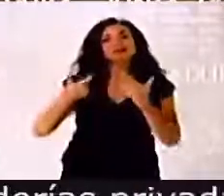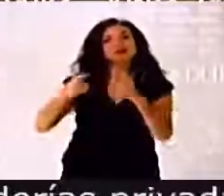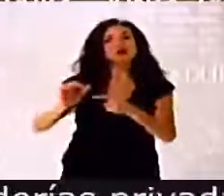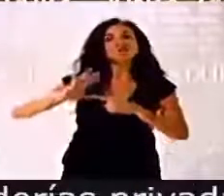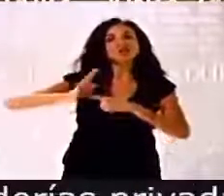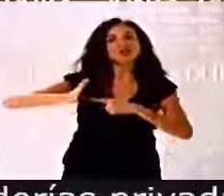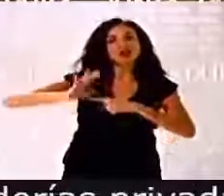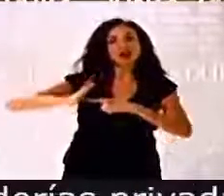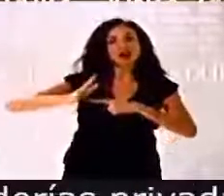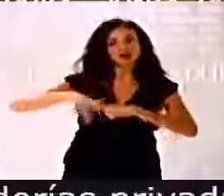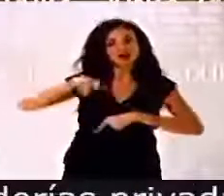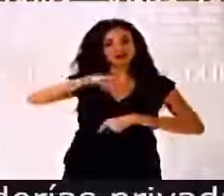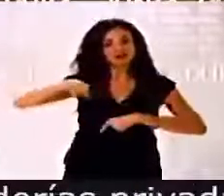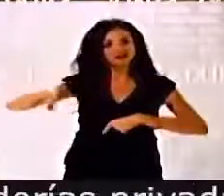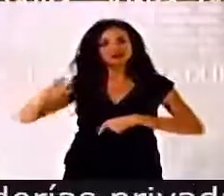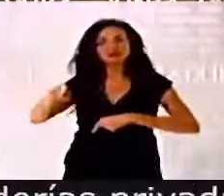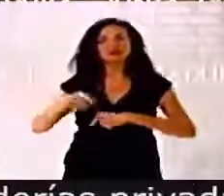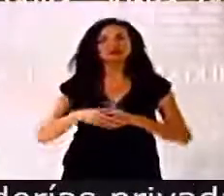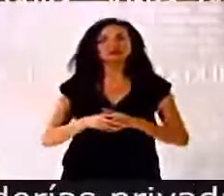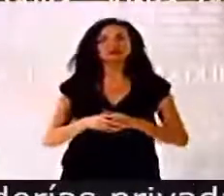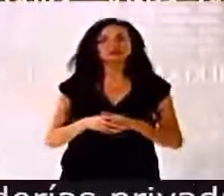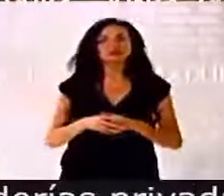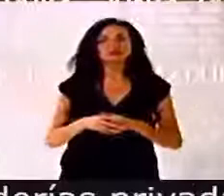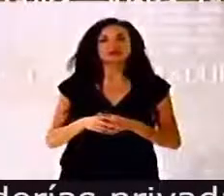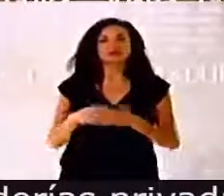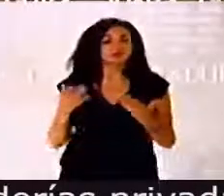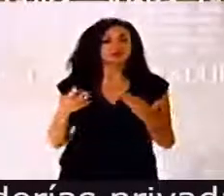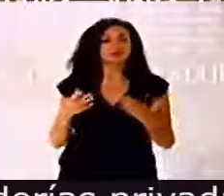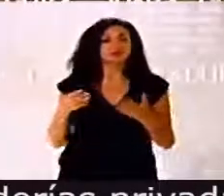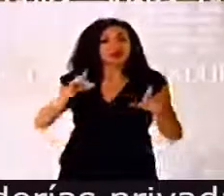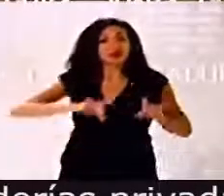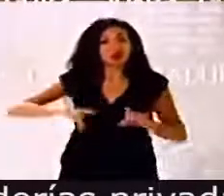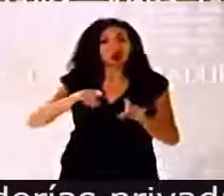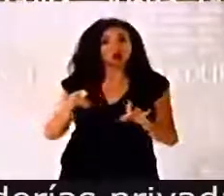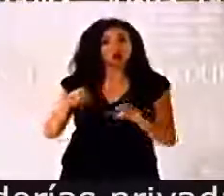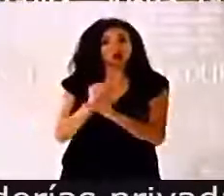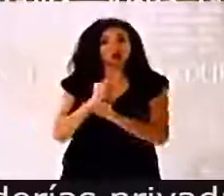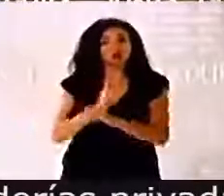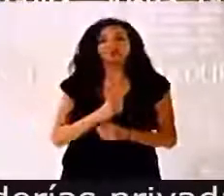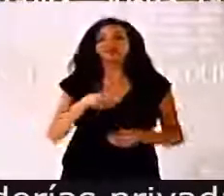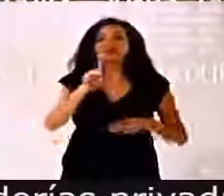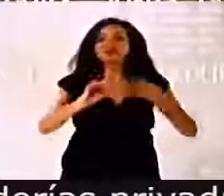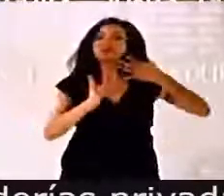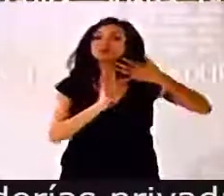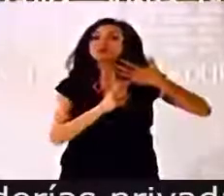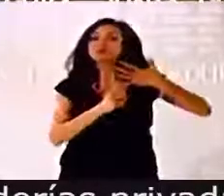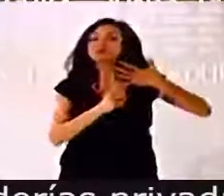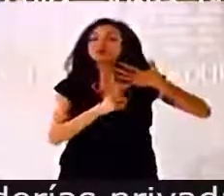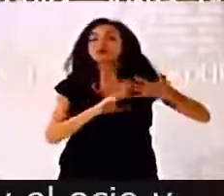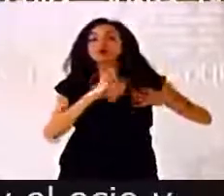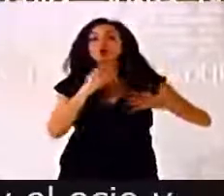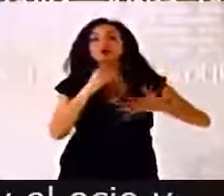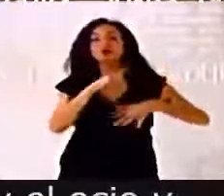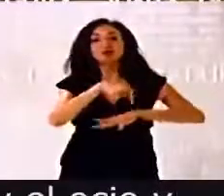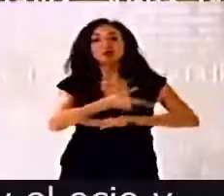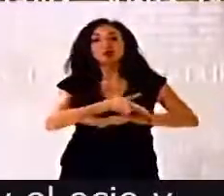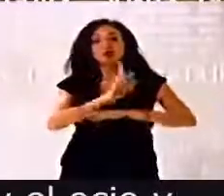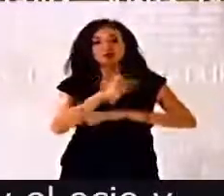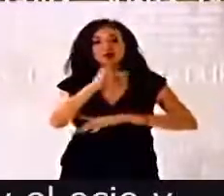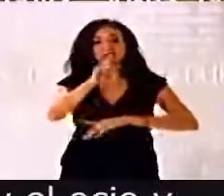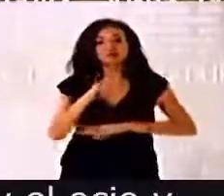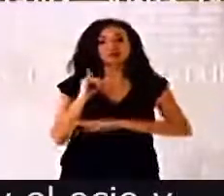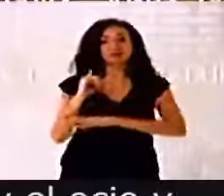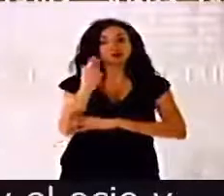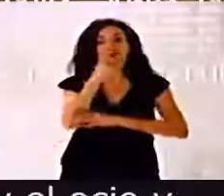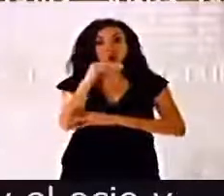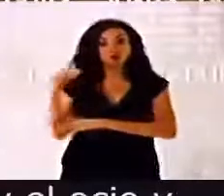ferias, feriantes que se dedican a las actividades de la feria en la región. Y el ocio y el tiempo libre, que también les avancé que estamos haciendo desde el Instituto de la